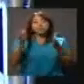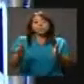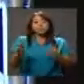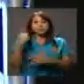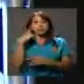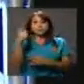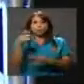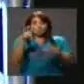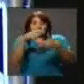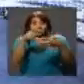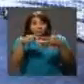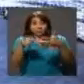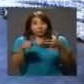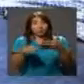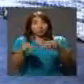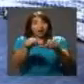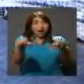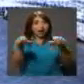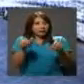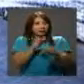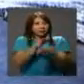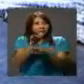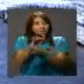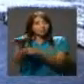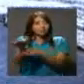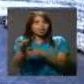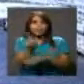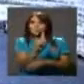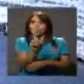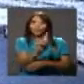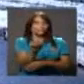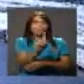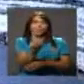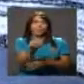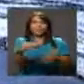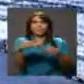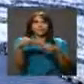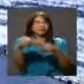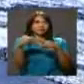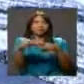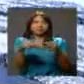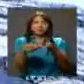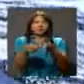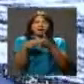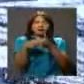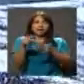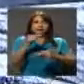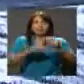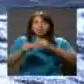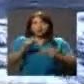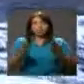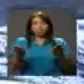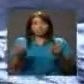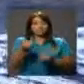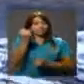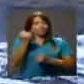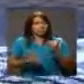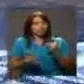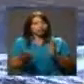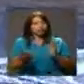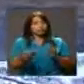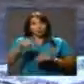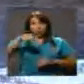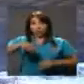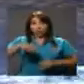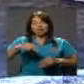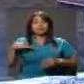áreas del que ser humano evidentemente no son de la principal demanda del mercado. Termino. Hoy